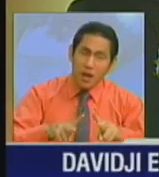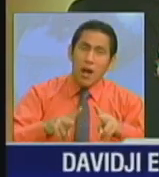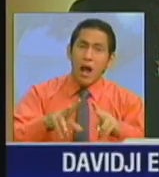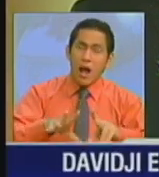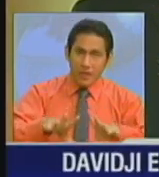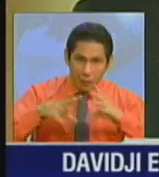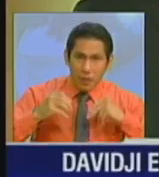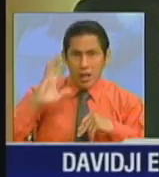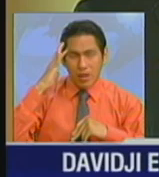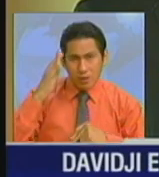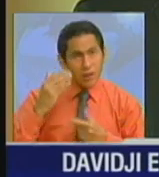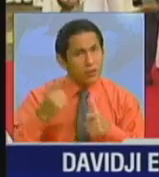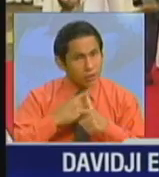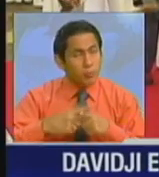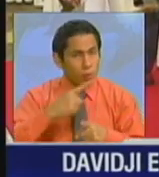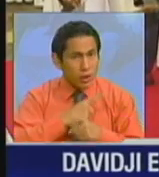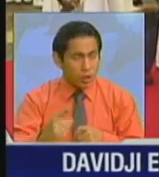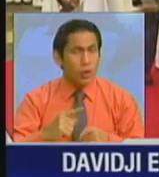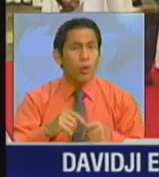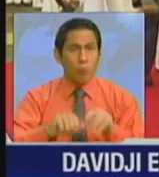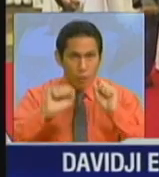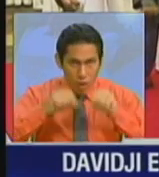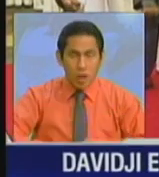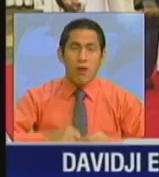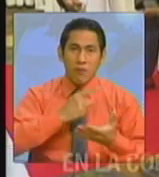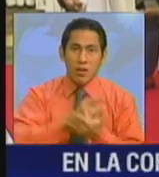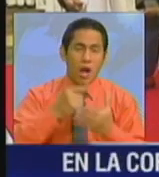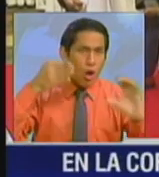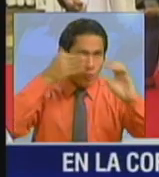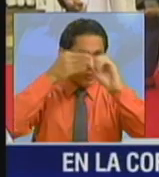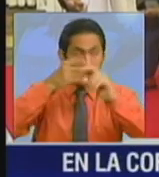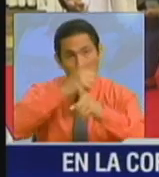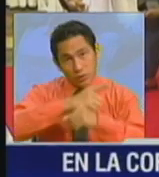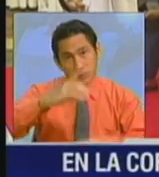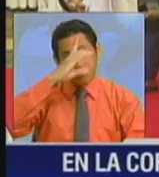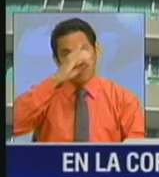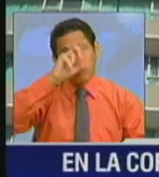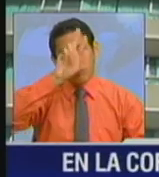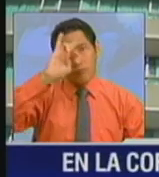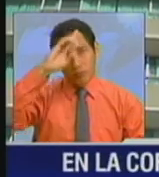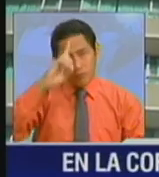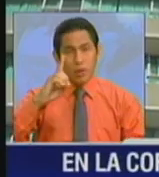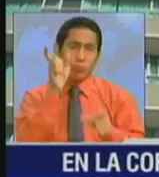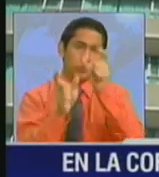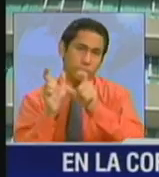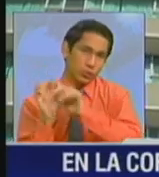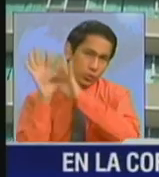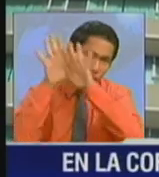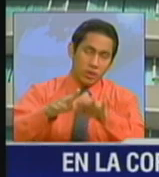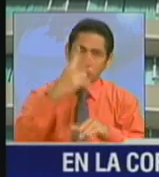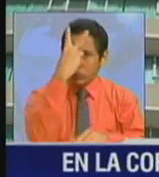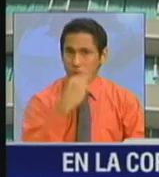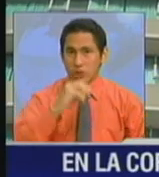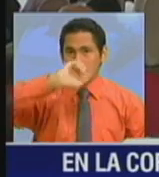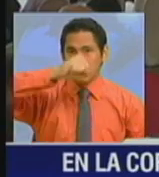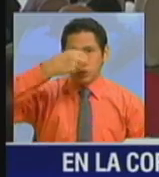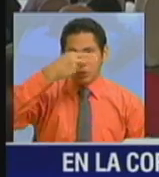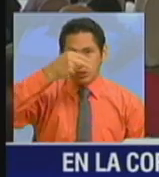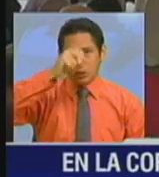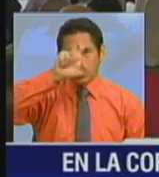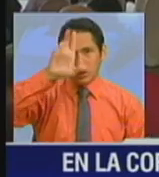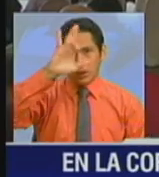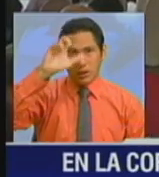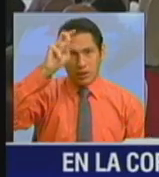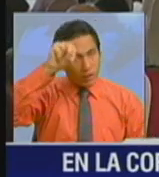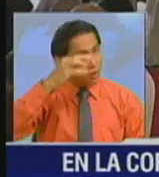tipo de ansiedad. Varias personas seguidoras de David Gee se dieron cita en el Hotel Sheraton para aprender